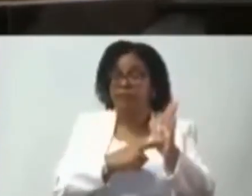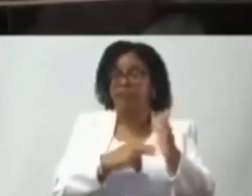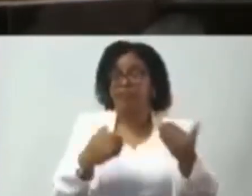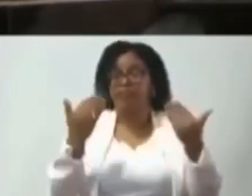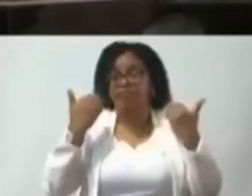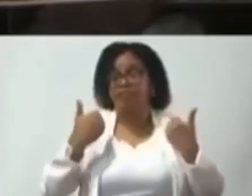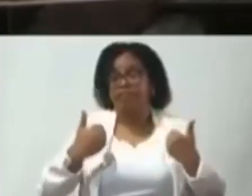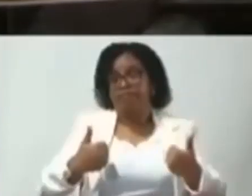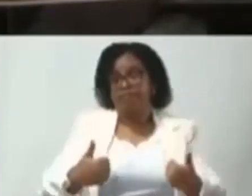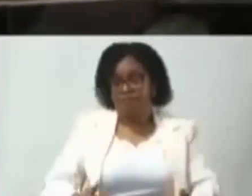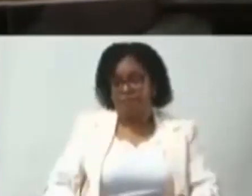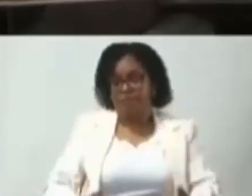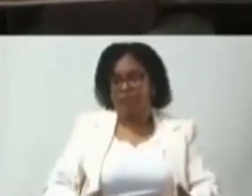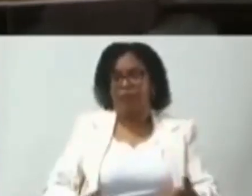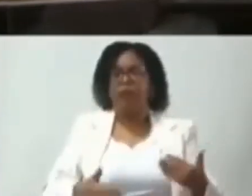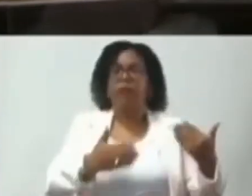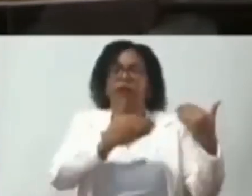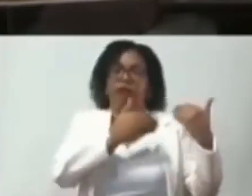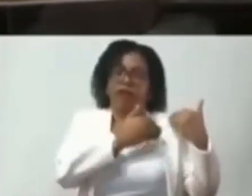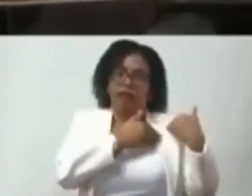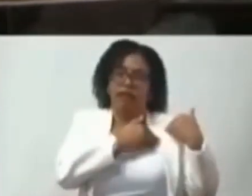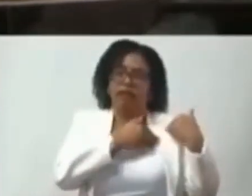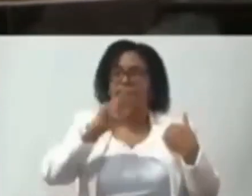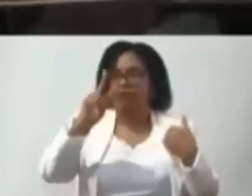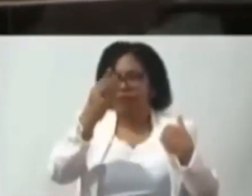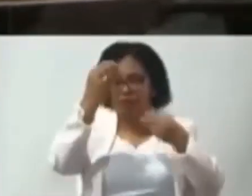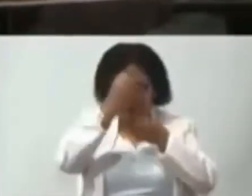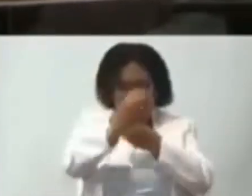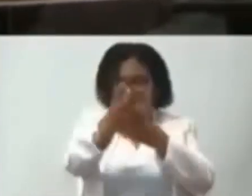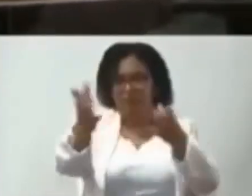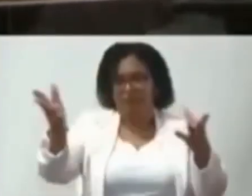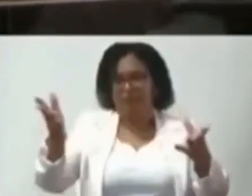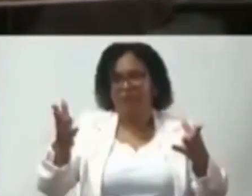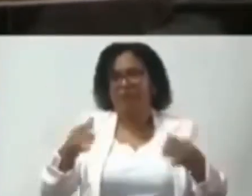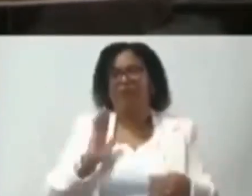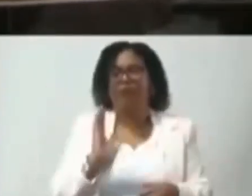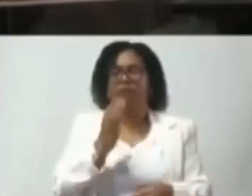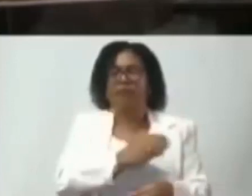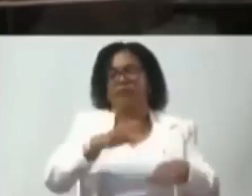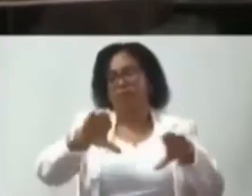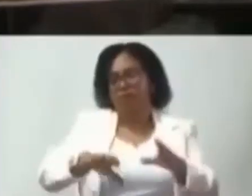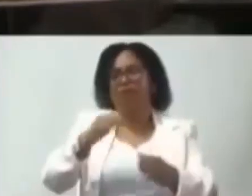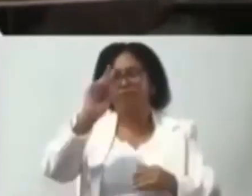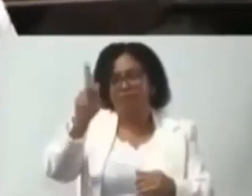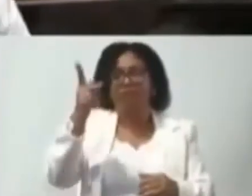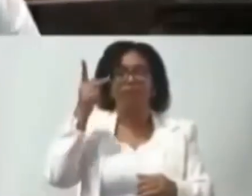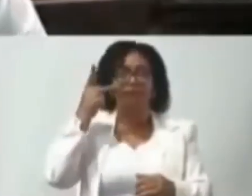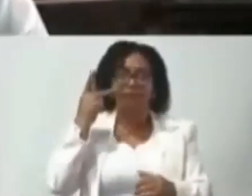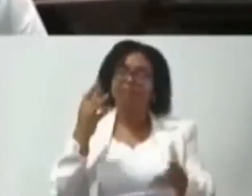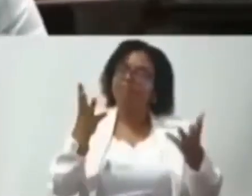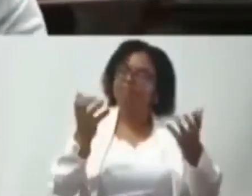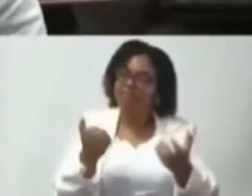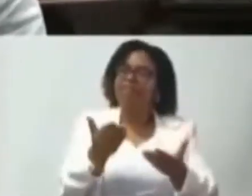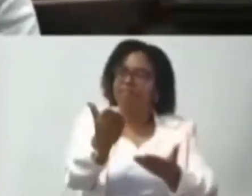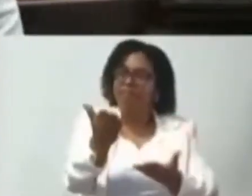estará ocupando la vicevogue día de nuestro bloque así que nada le deseamos le deseamos el mayor de los